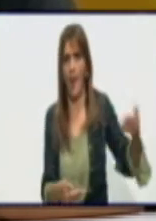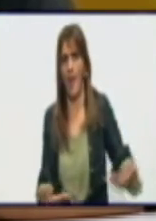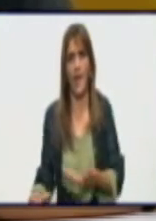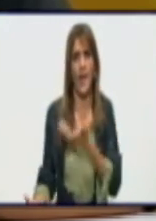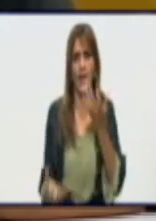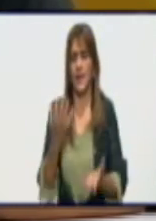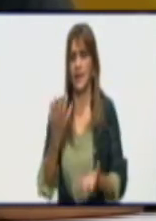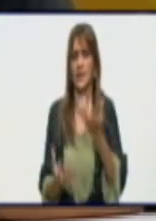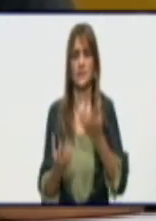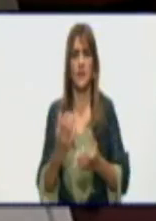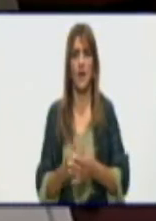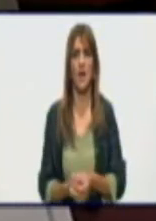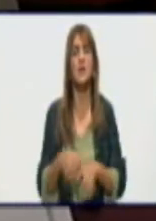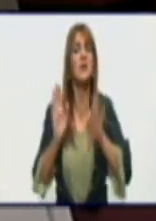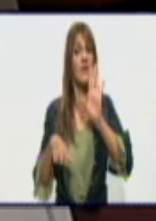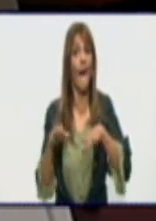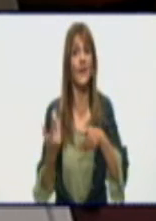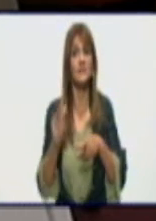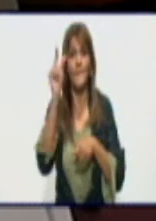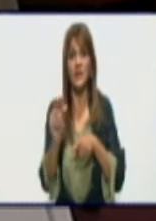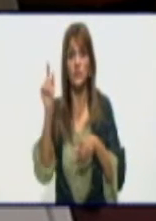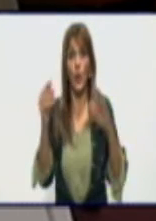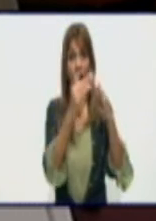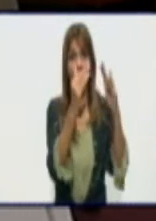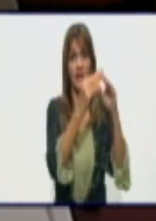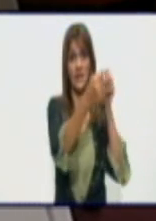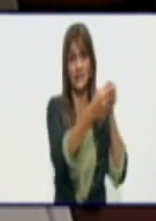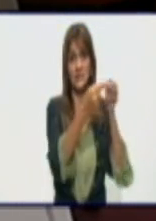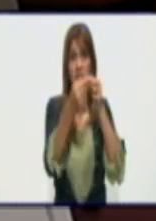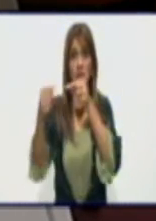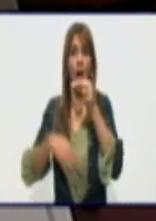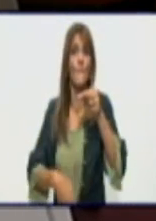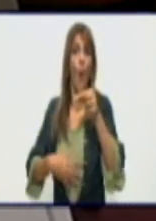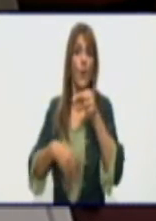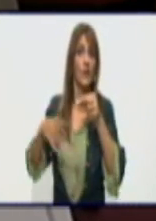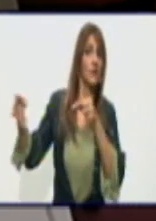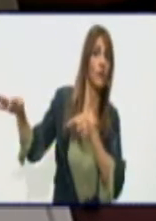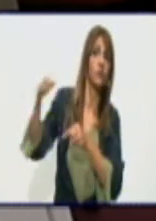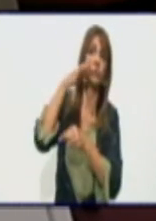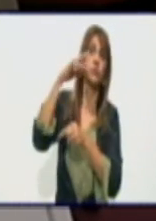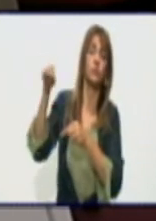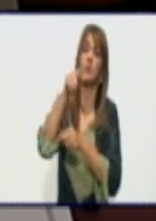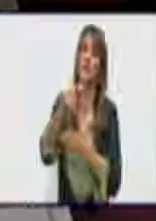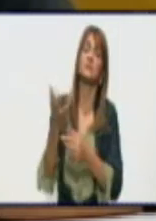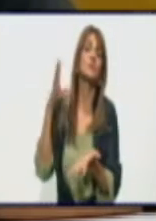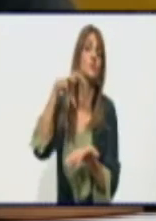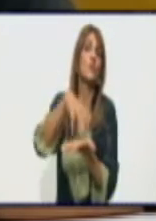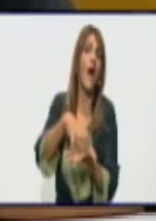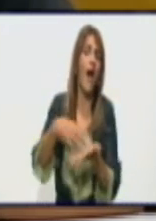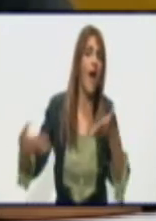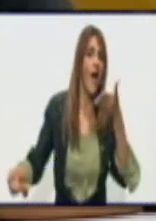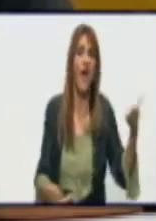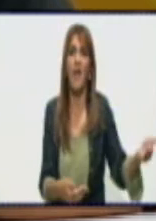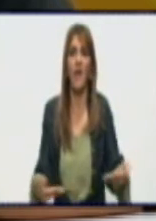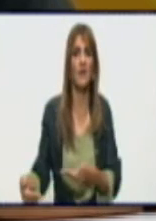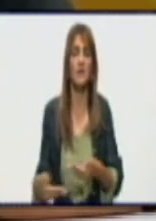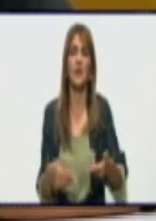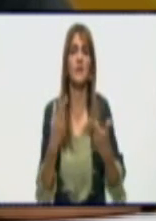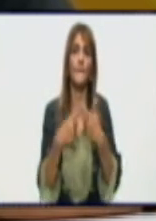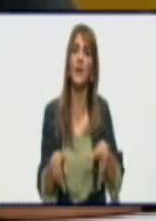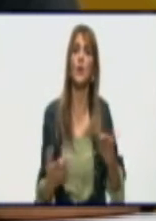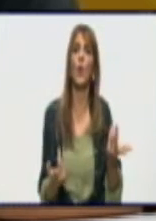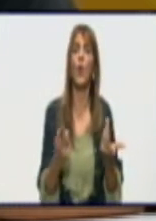Y a veces molestamos a los vecinos, que hay que reconocer también, porque eso está dentro de la ciudad, es decir, es leña constantemente, y realmente los vecinos han